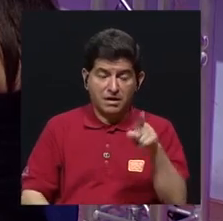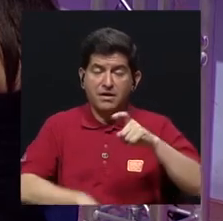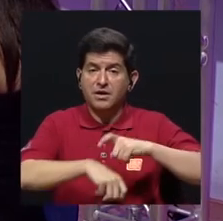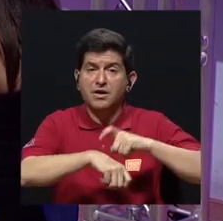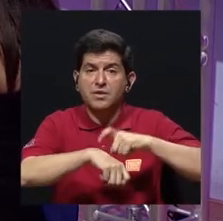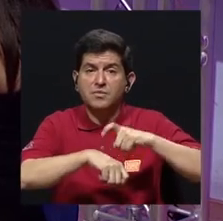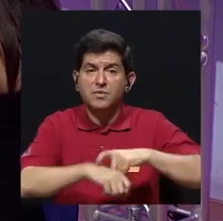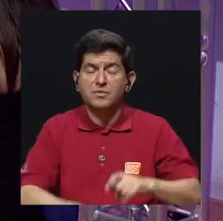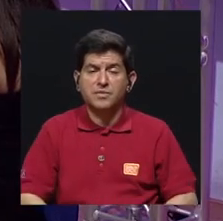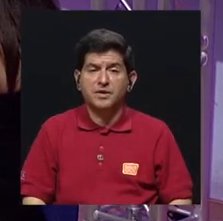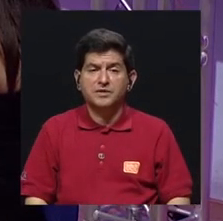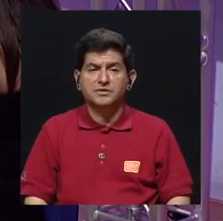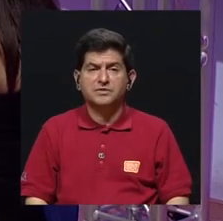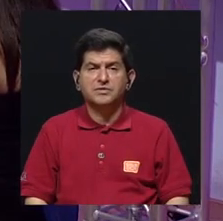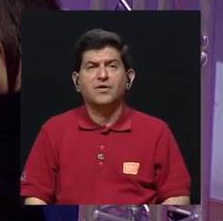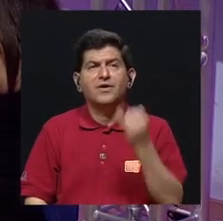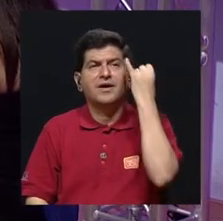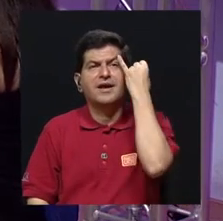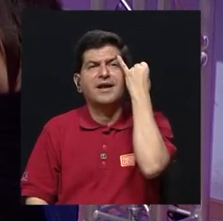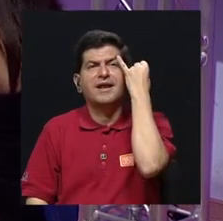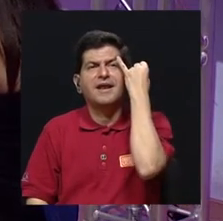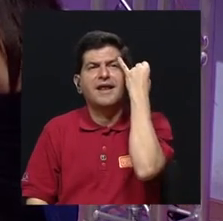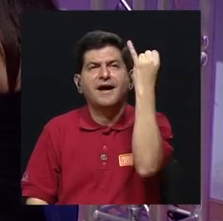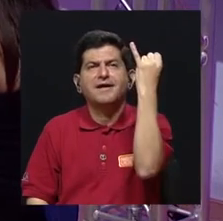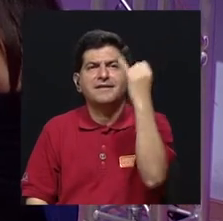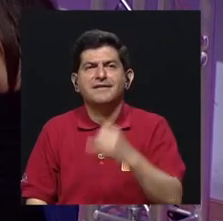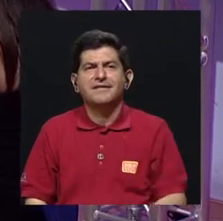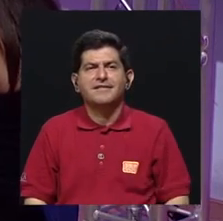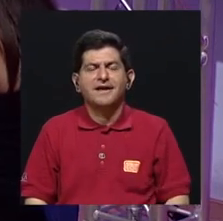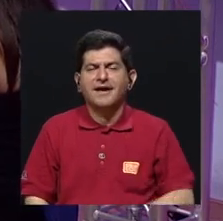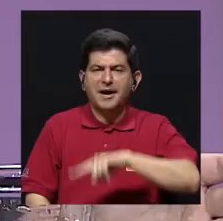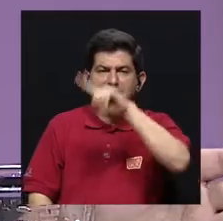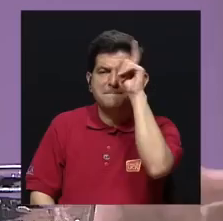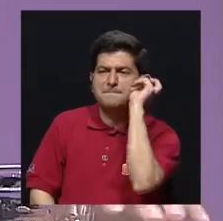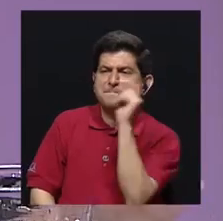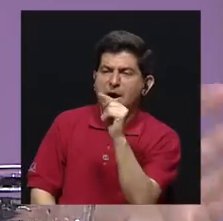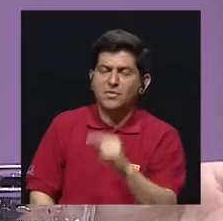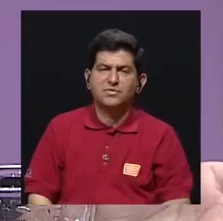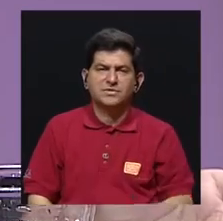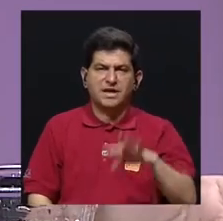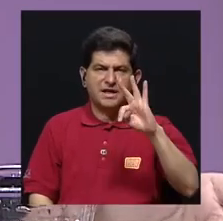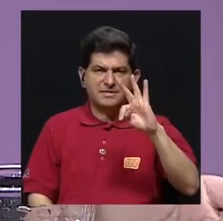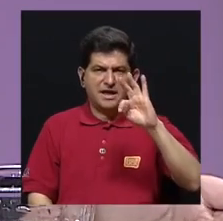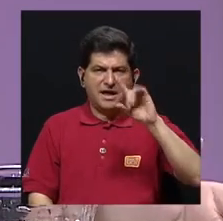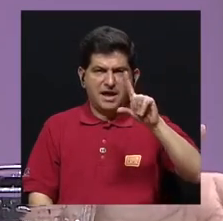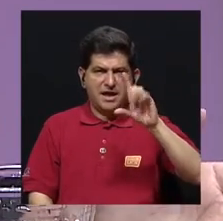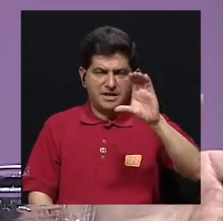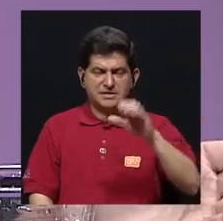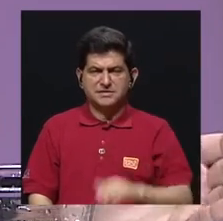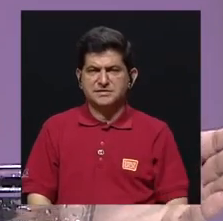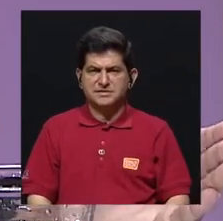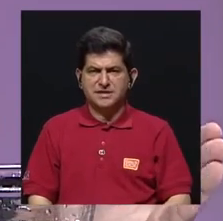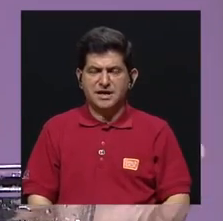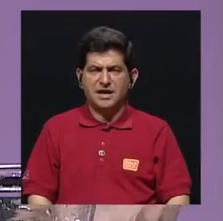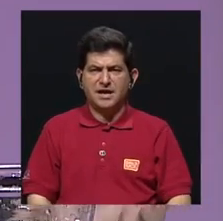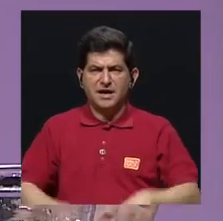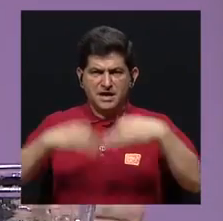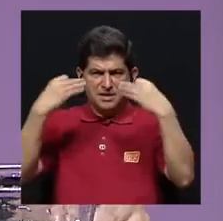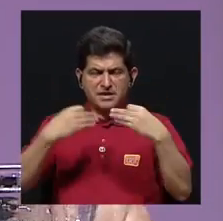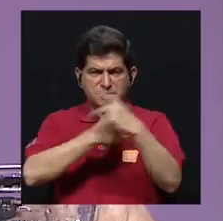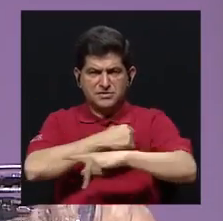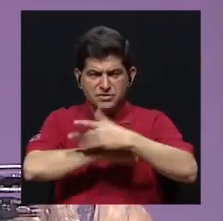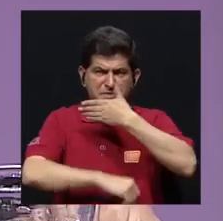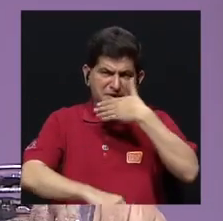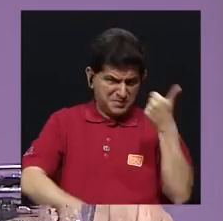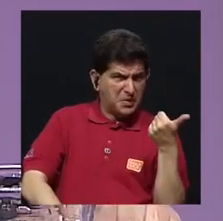la pregunta que se hacía es: ¿el TLC es la mejor decisión para el país?, ¿verdad? Después, con esta idea, se vuelve a hacer un